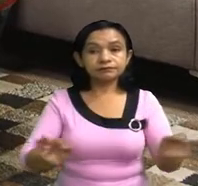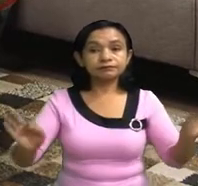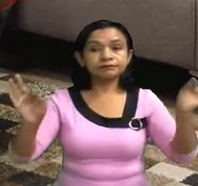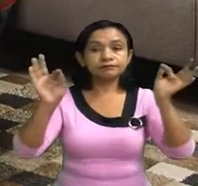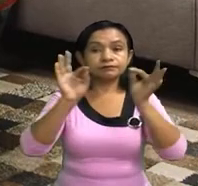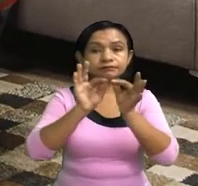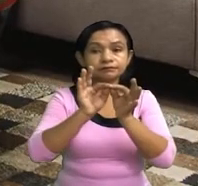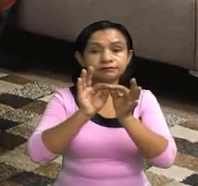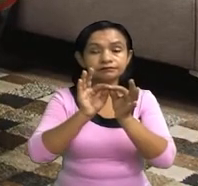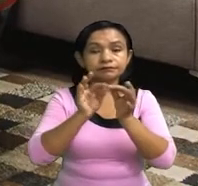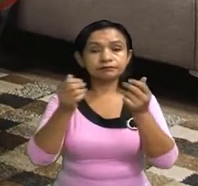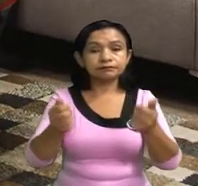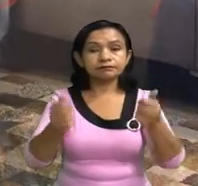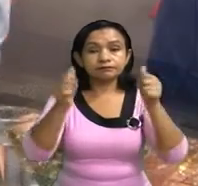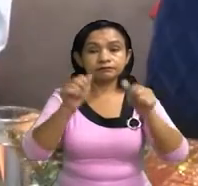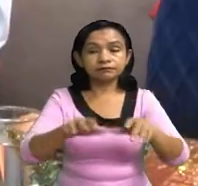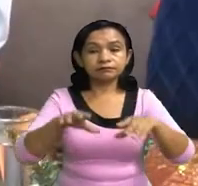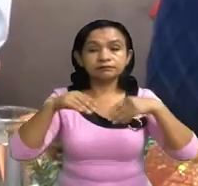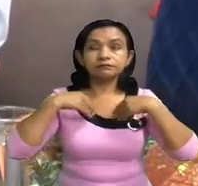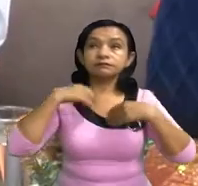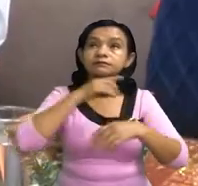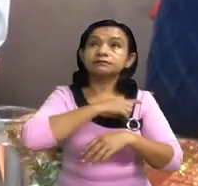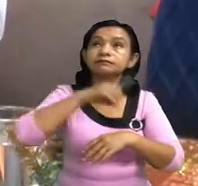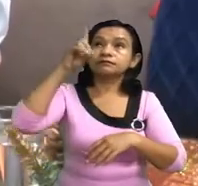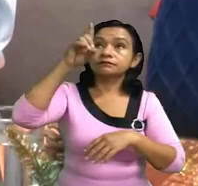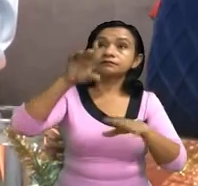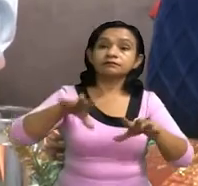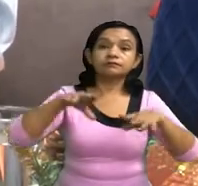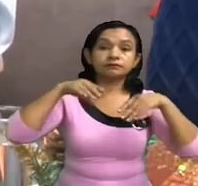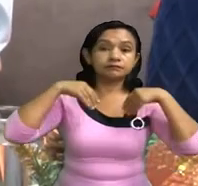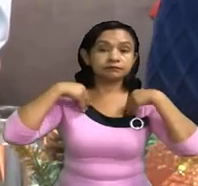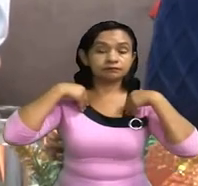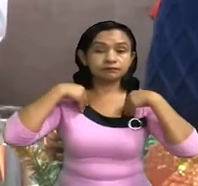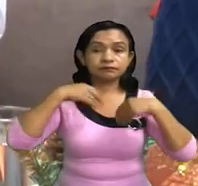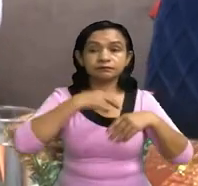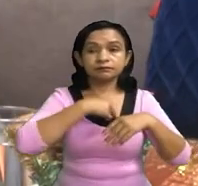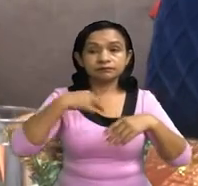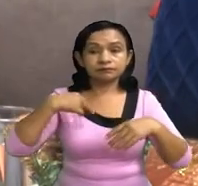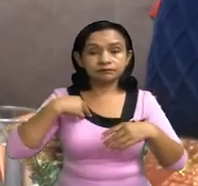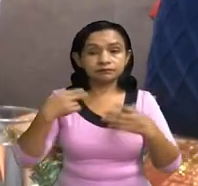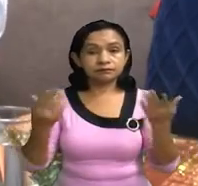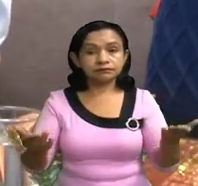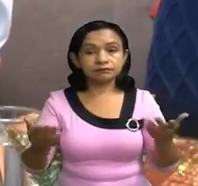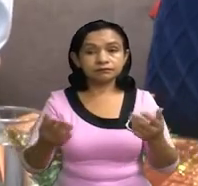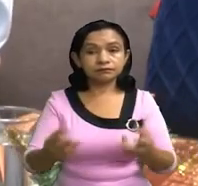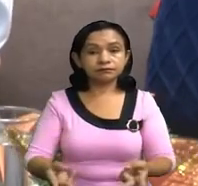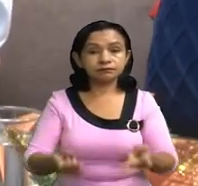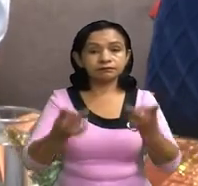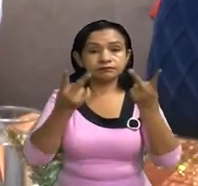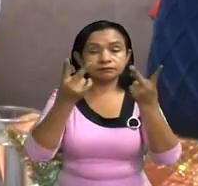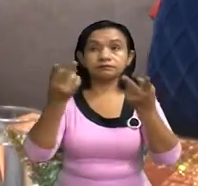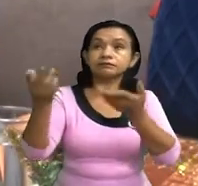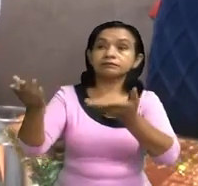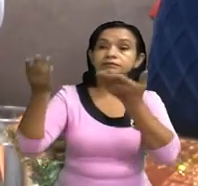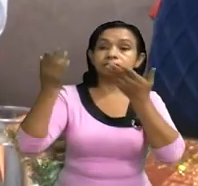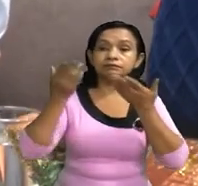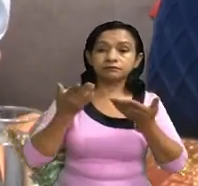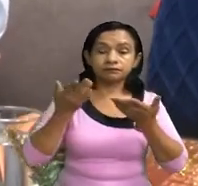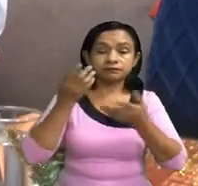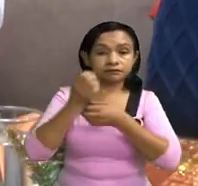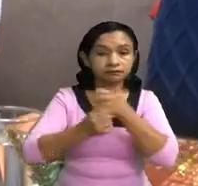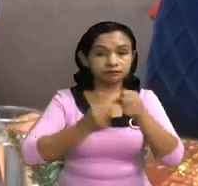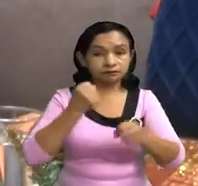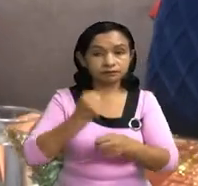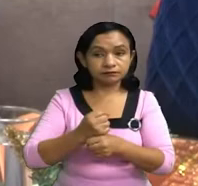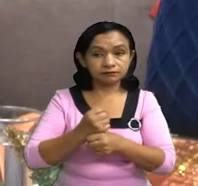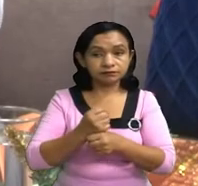importante es la aprobación de Dios, que Dios nos apruebe en lo que hacemos. Okay. Y con la vida que nos ha dado, a la edad que hemos llegado,